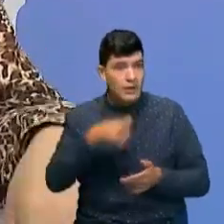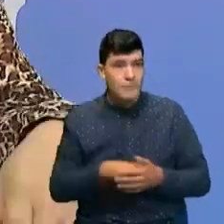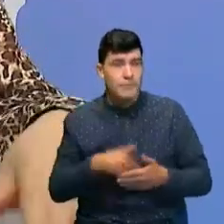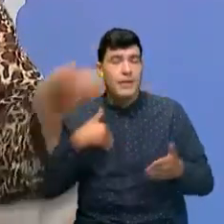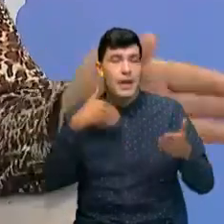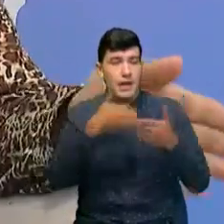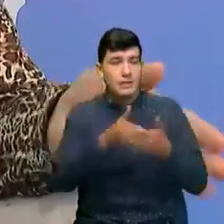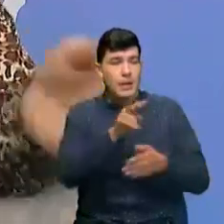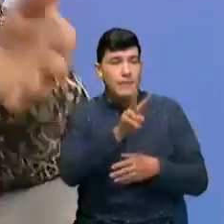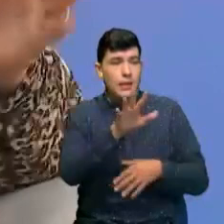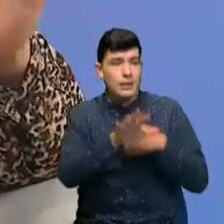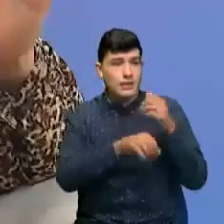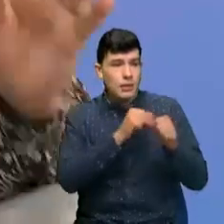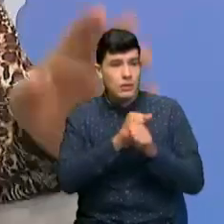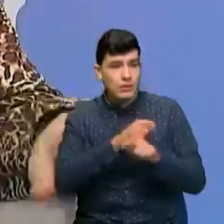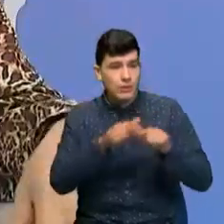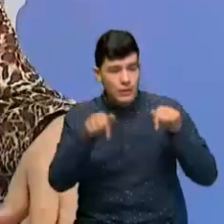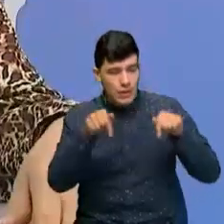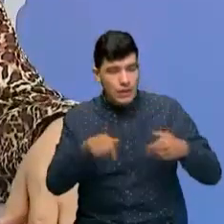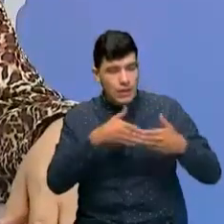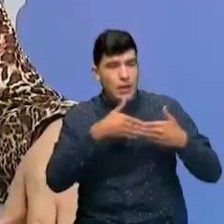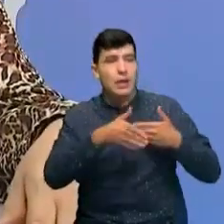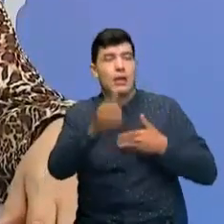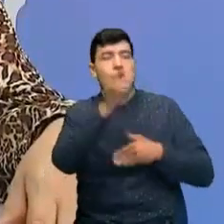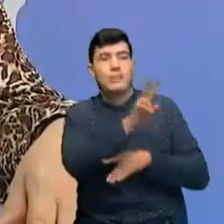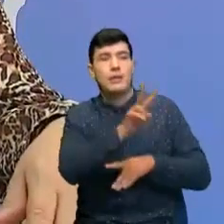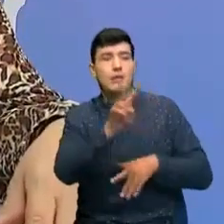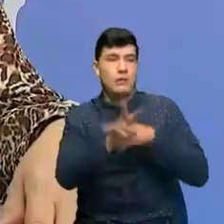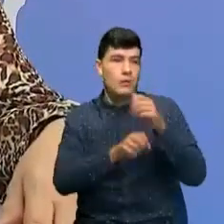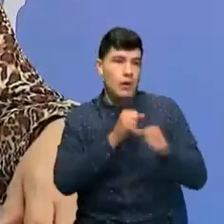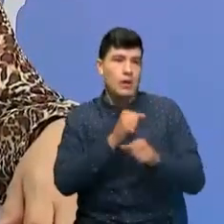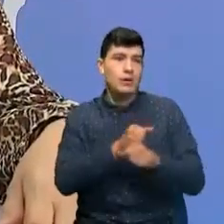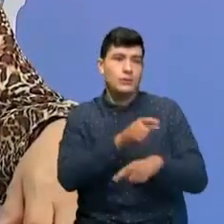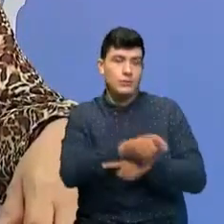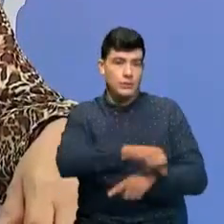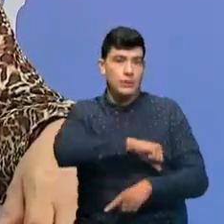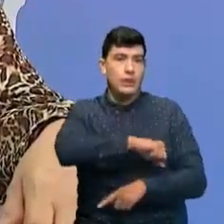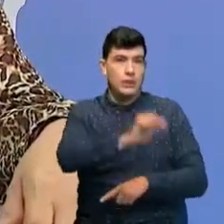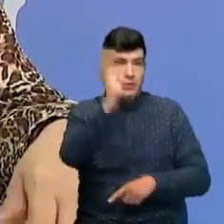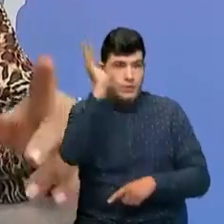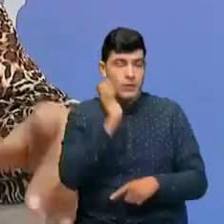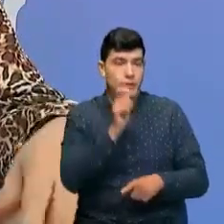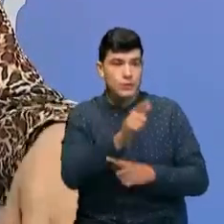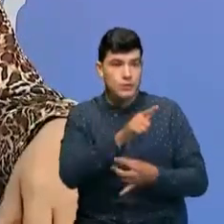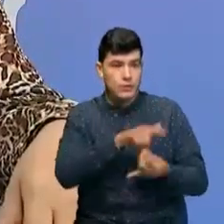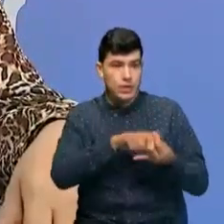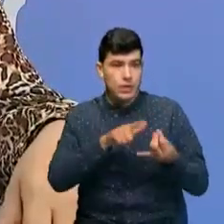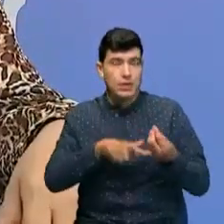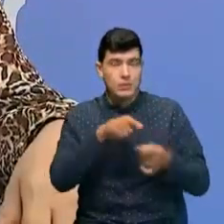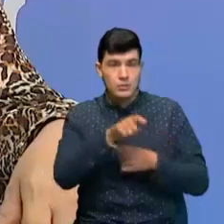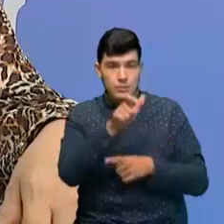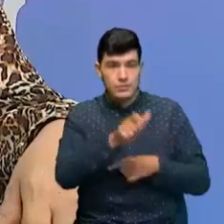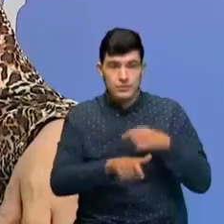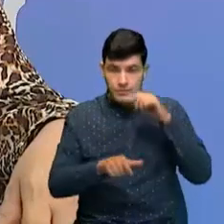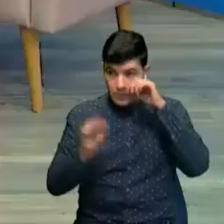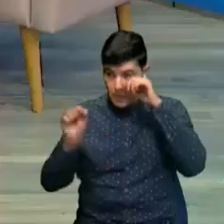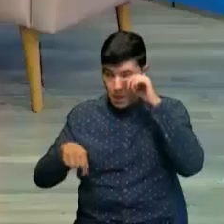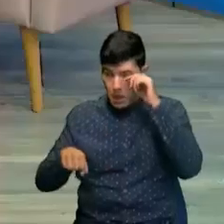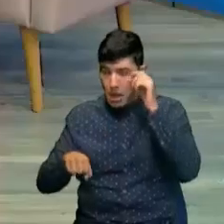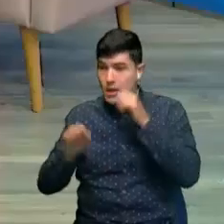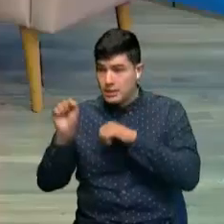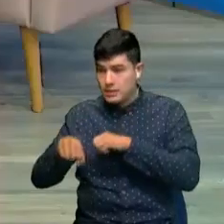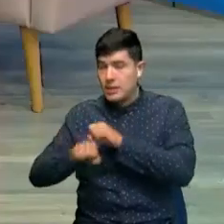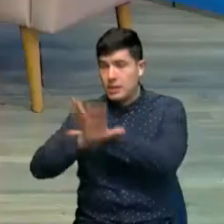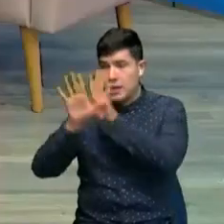los 25 años, pero de aquí en adelante son 22 años que tiene derecho a pensión de sobreviviente, en ese caso de la televidente. Claro, hay que hacer